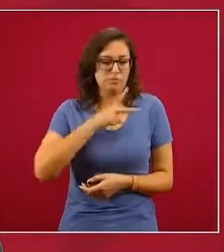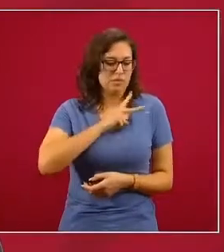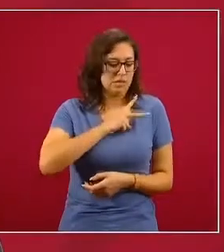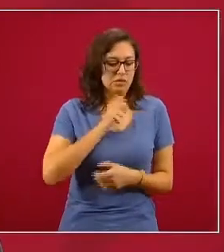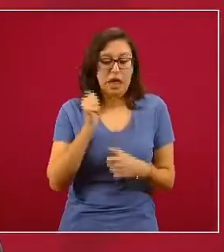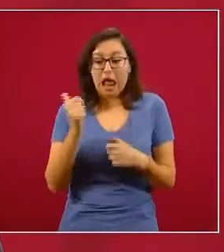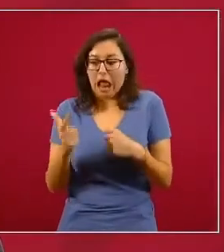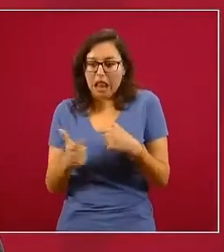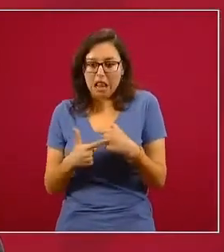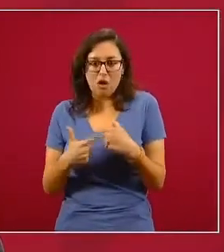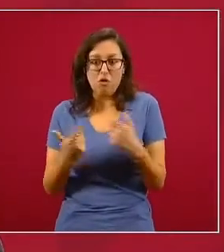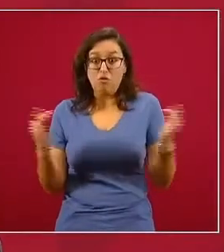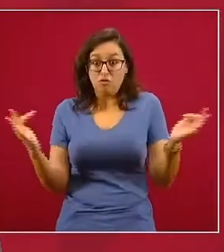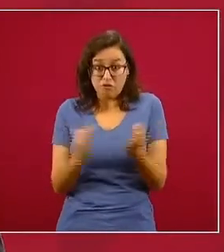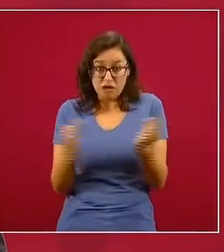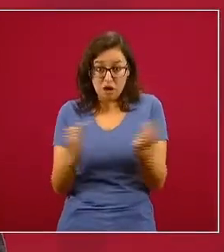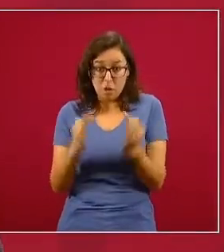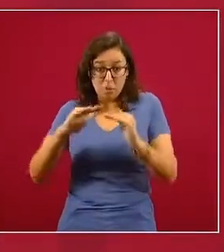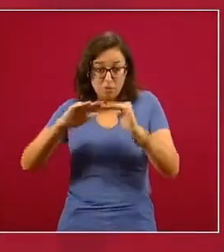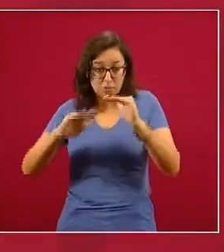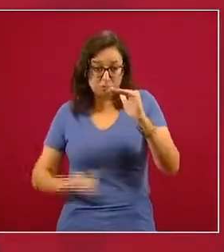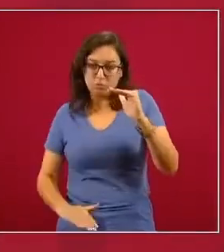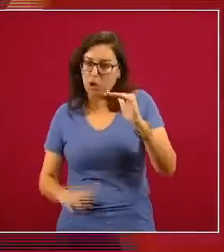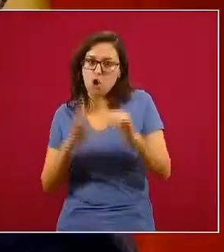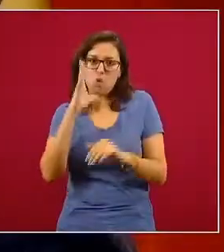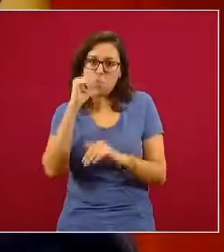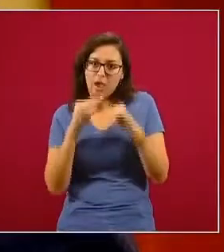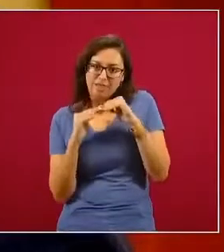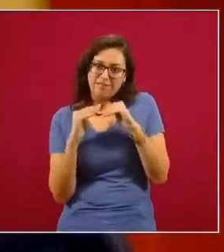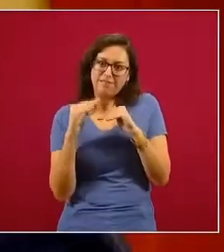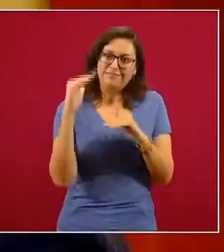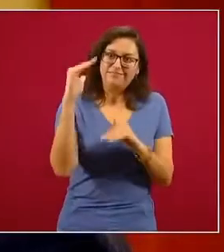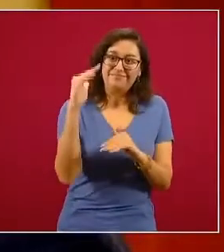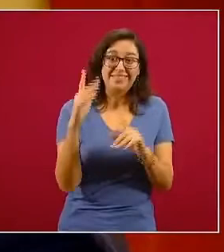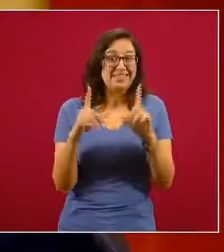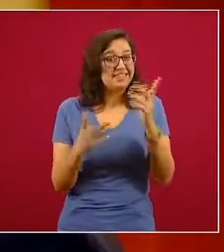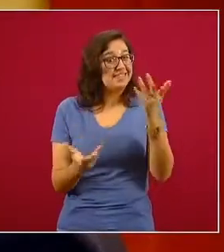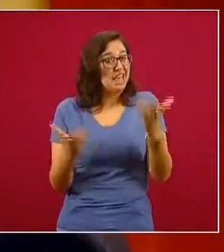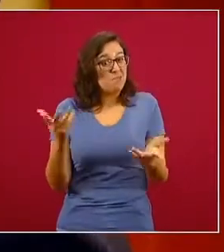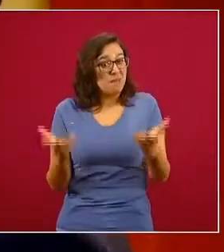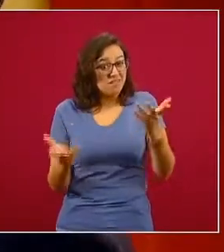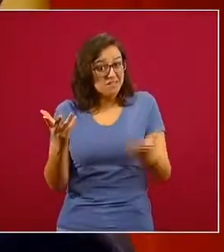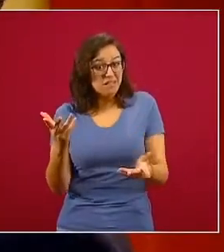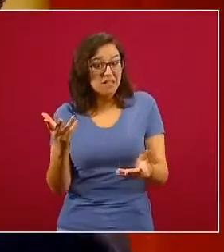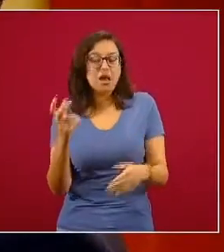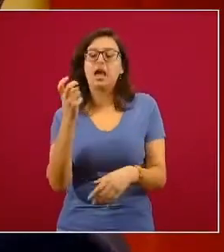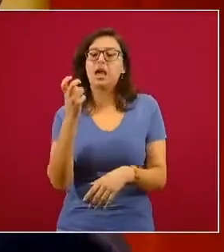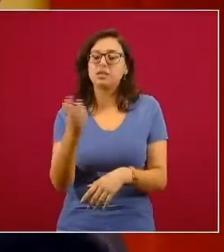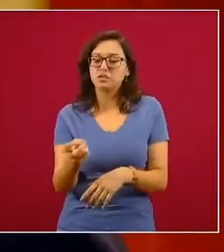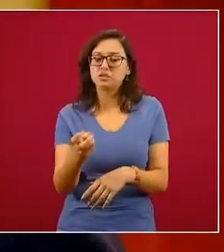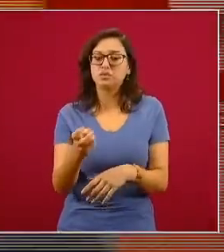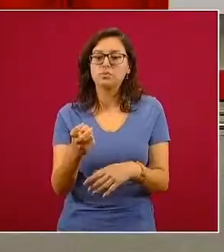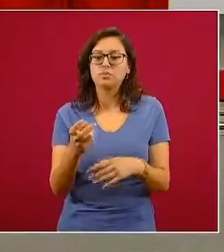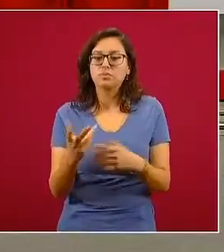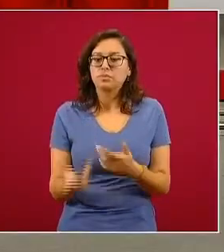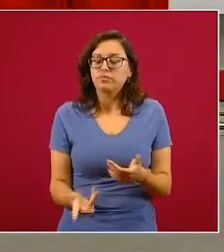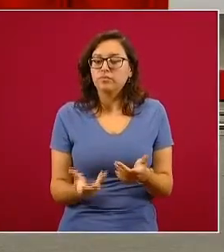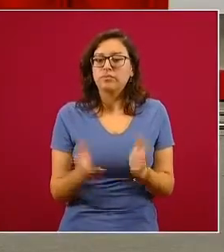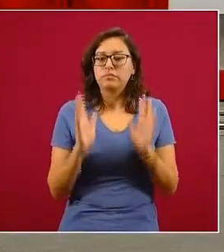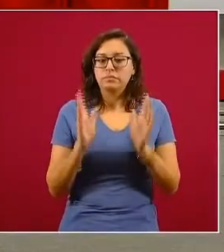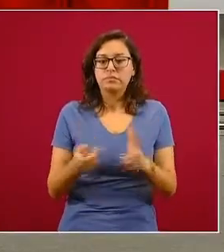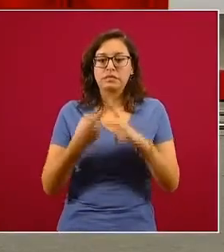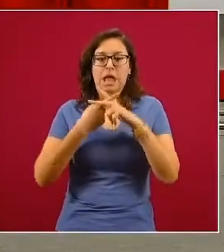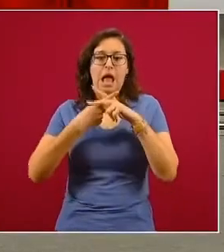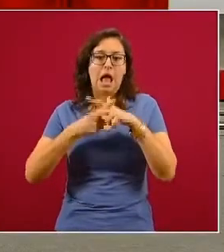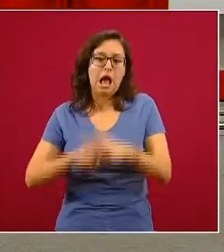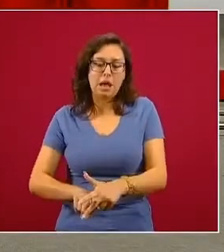inactivado. Y en general, una vez en temperatura de operación, no deben pasar de 4 grados centígrados, que es